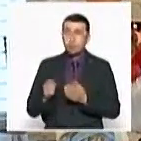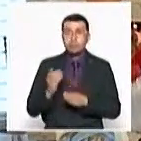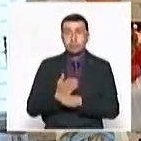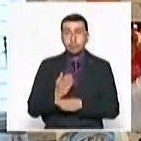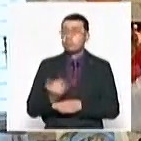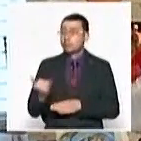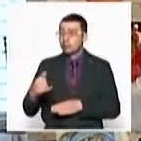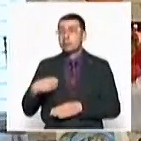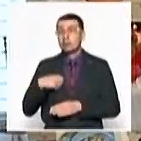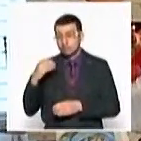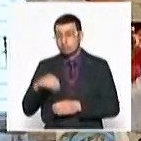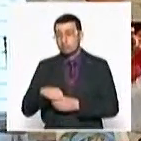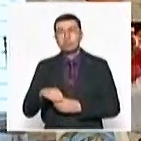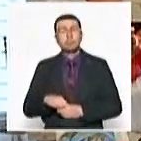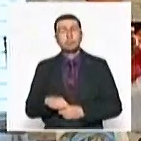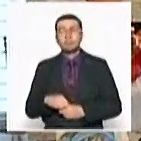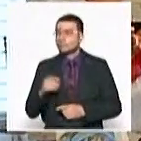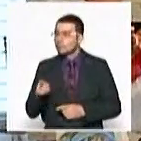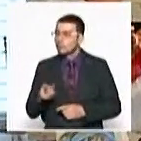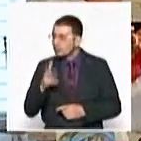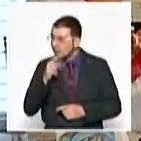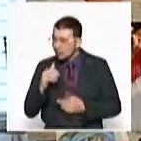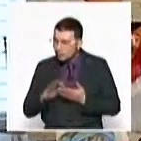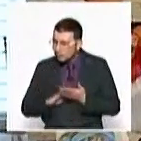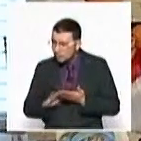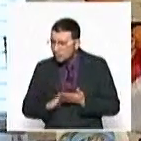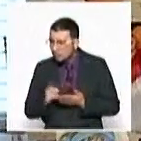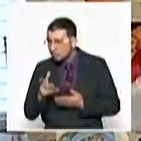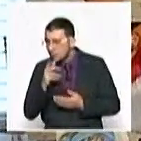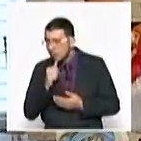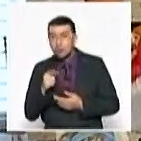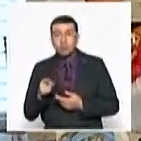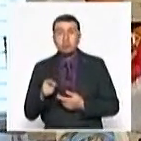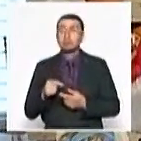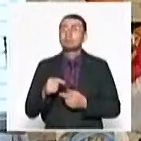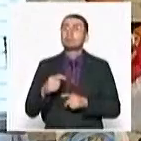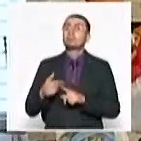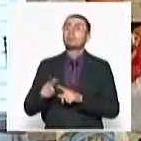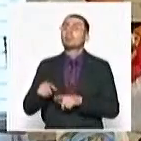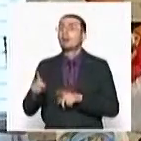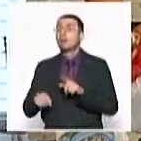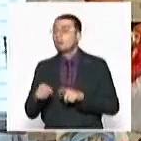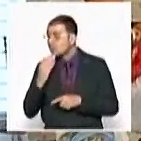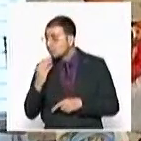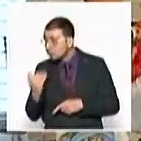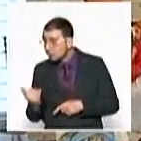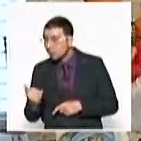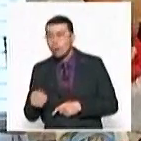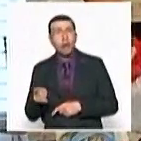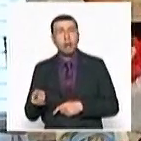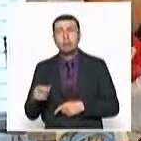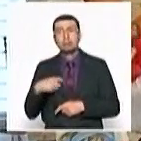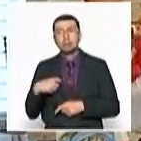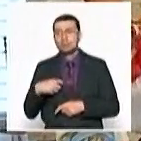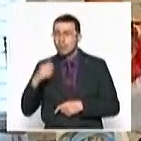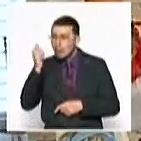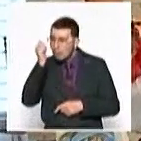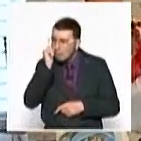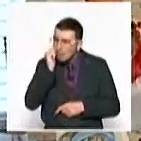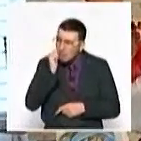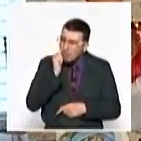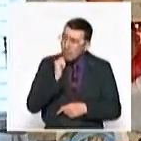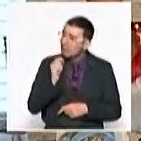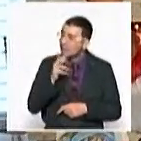ahí. Esas masas no se malignizan porque ya se alimentan de la menstruación, usted ya no tiene la menstruación, entonces como ya no está sangrando,